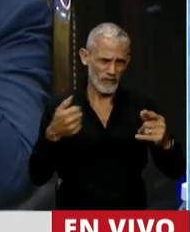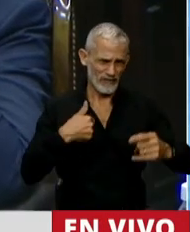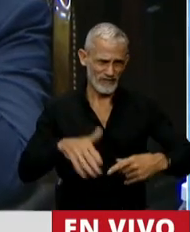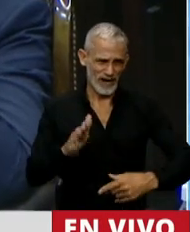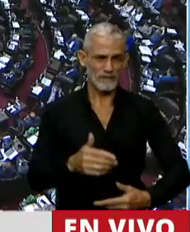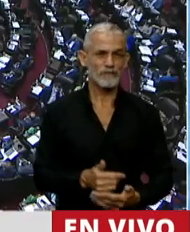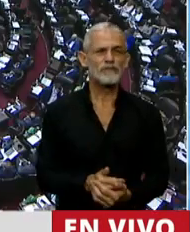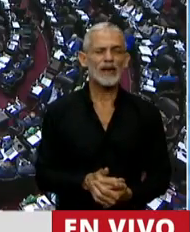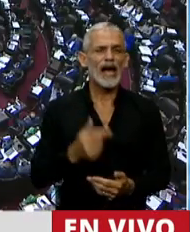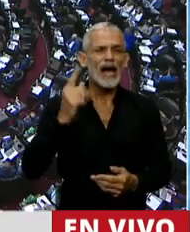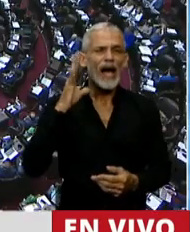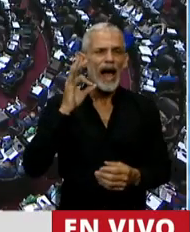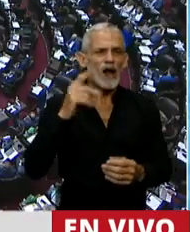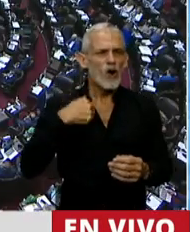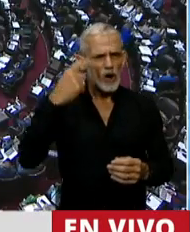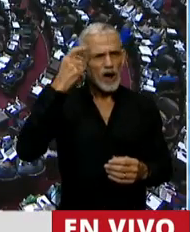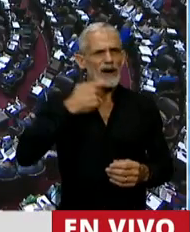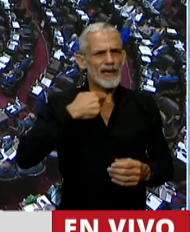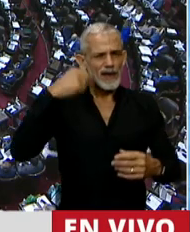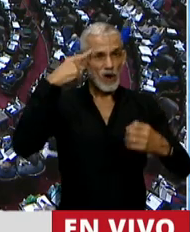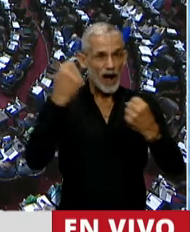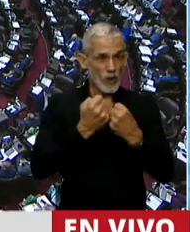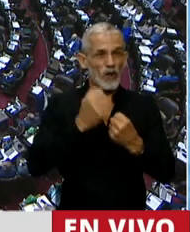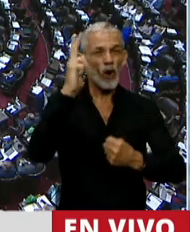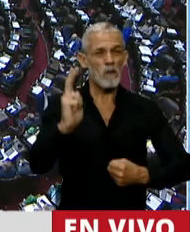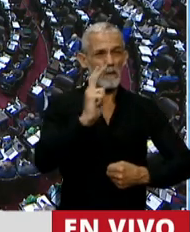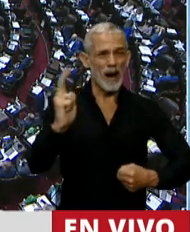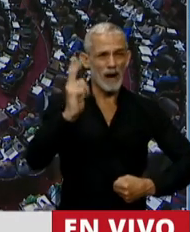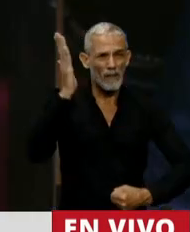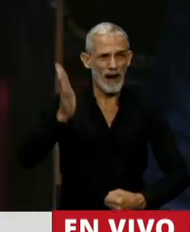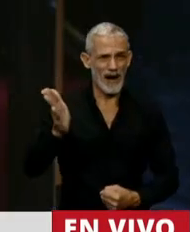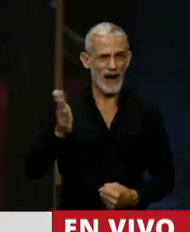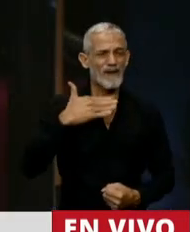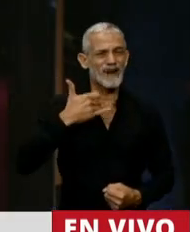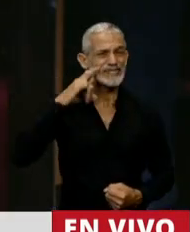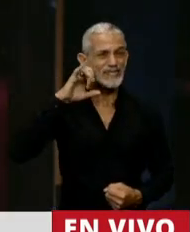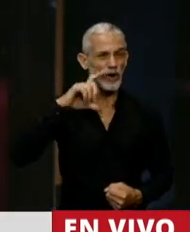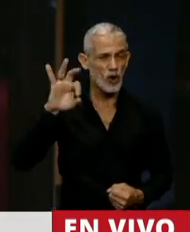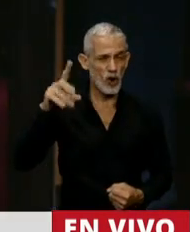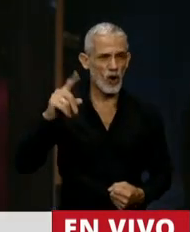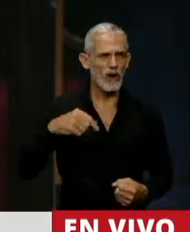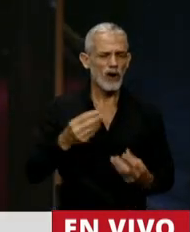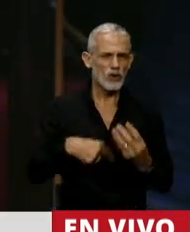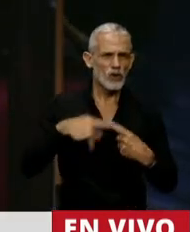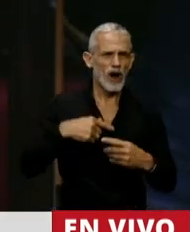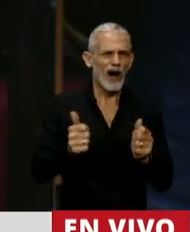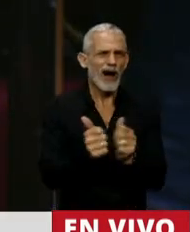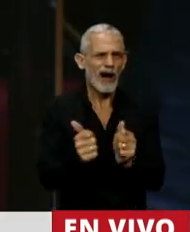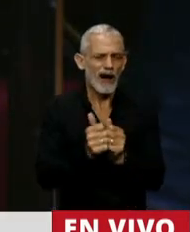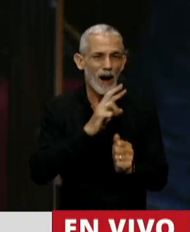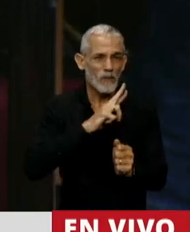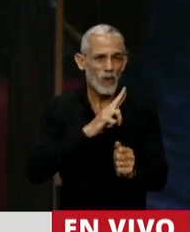que yo quiero coincidir con el Papa Francisco, es que hemos hecho poco para acompañar a la